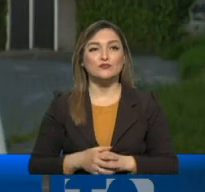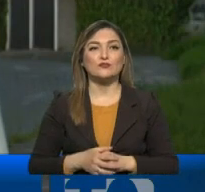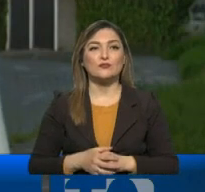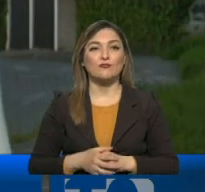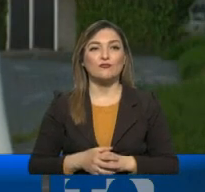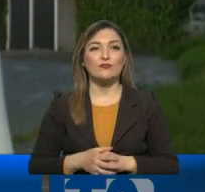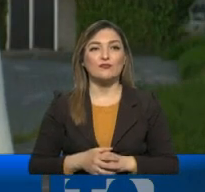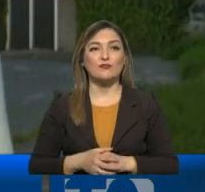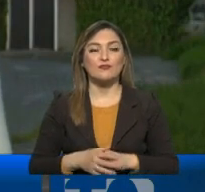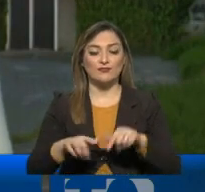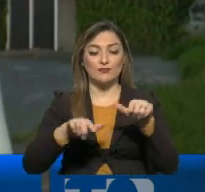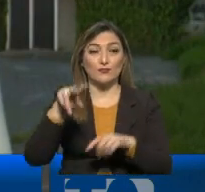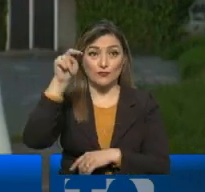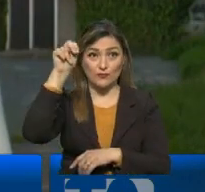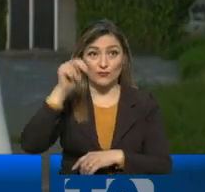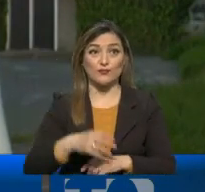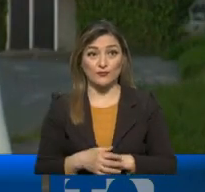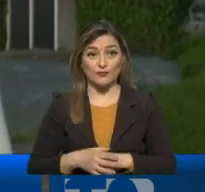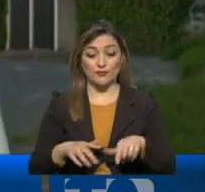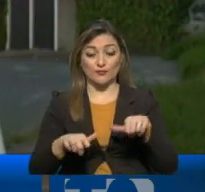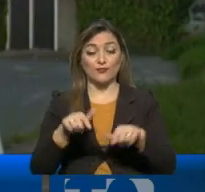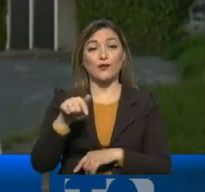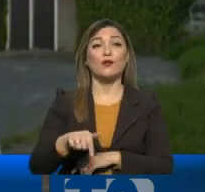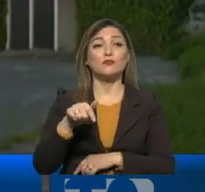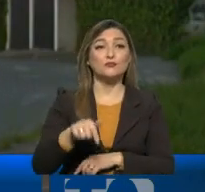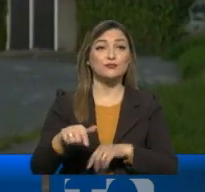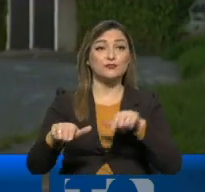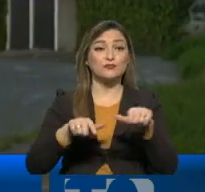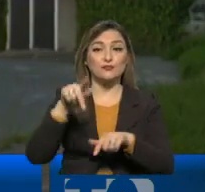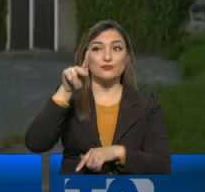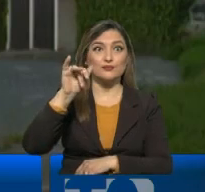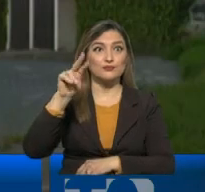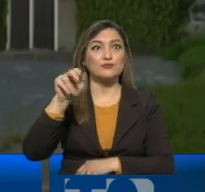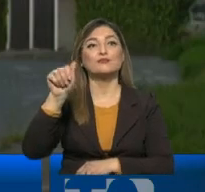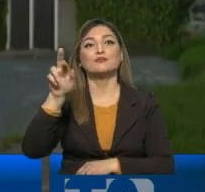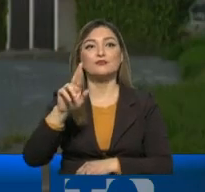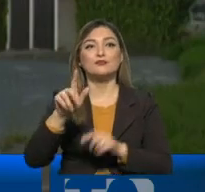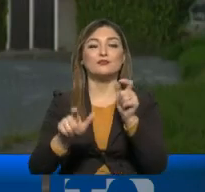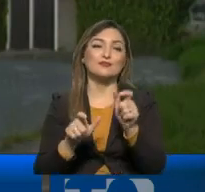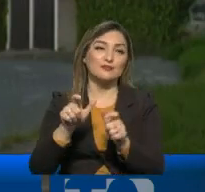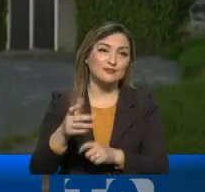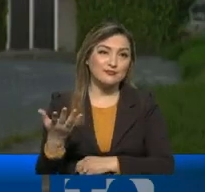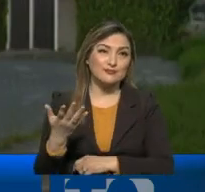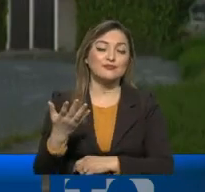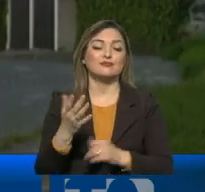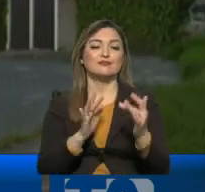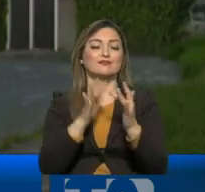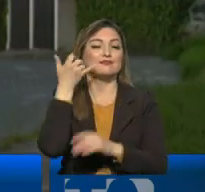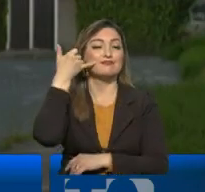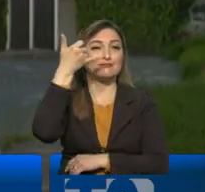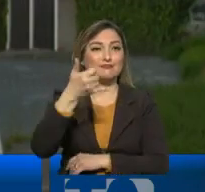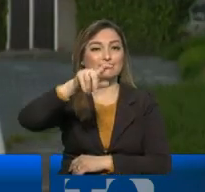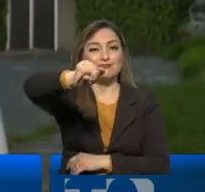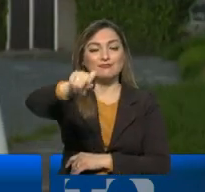Nosotros nos encontramos en el norte de la capital, exactamente en el sector del Pinar Alto, porque sus vecinos se comunicaron con nosotros